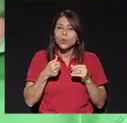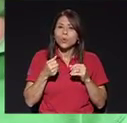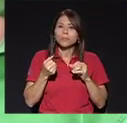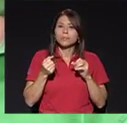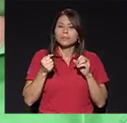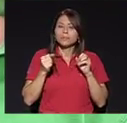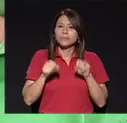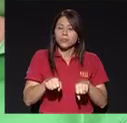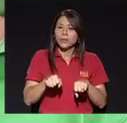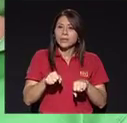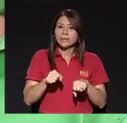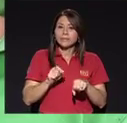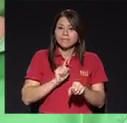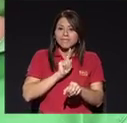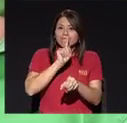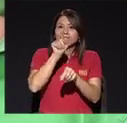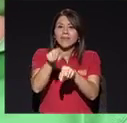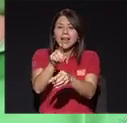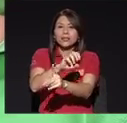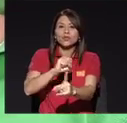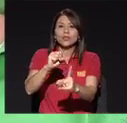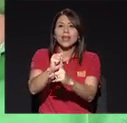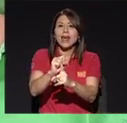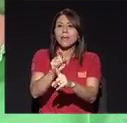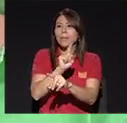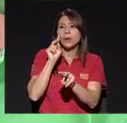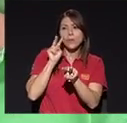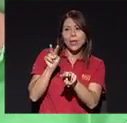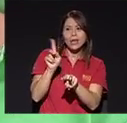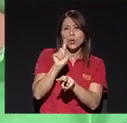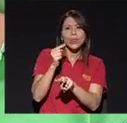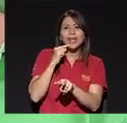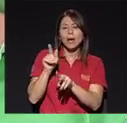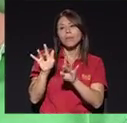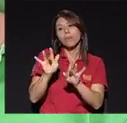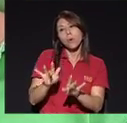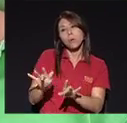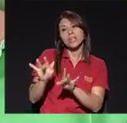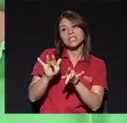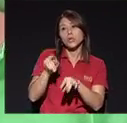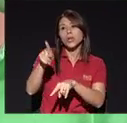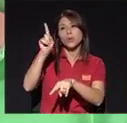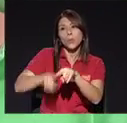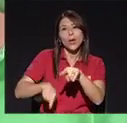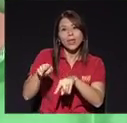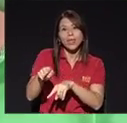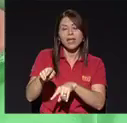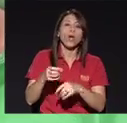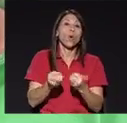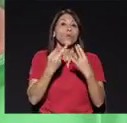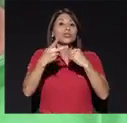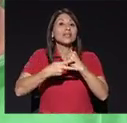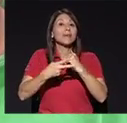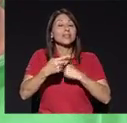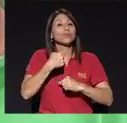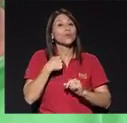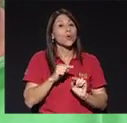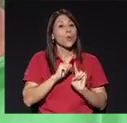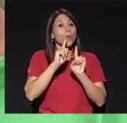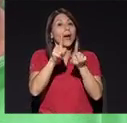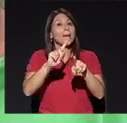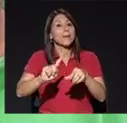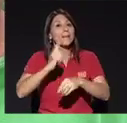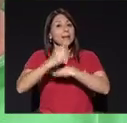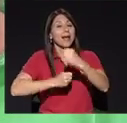llegando a la sociedad, no como que digan, digamos, el pobrecito, él no puede, o cuando uno muchas veces llega a